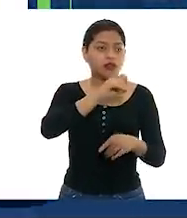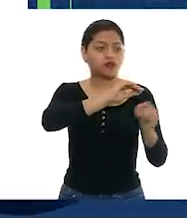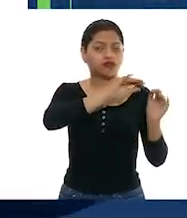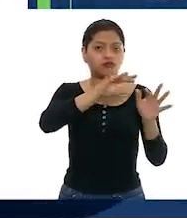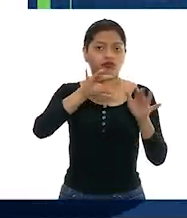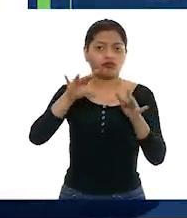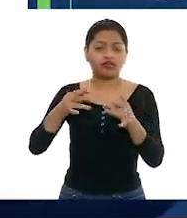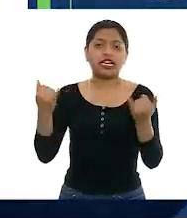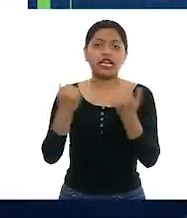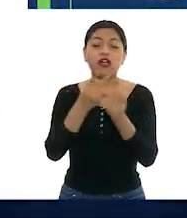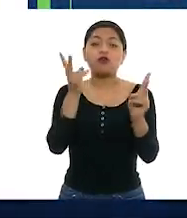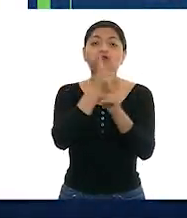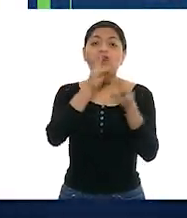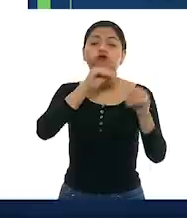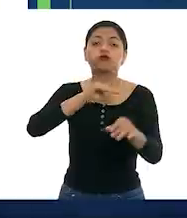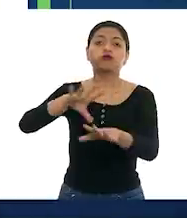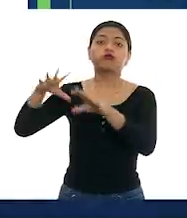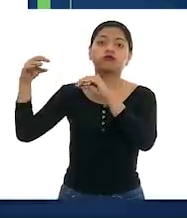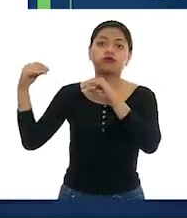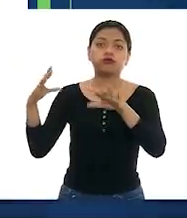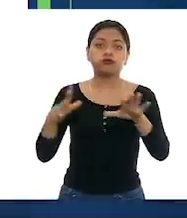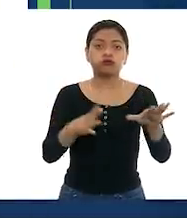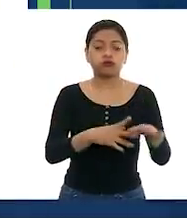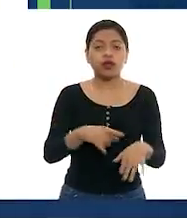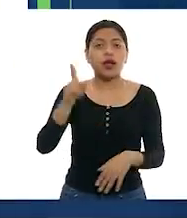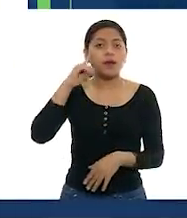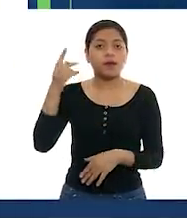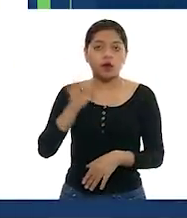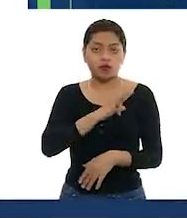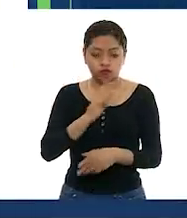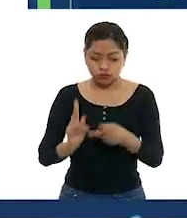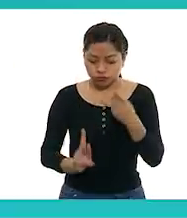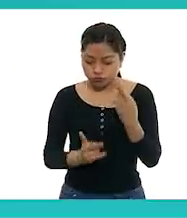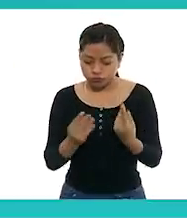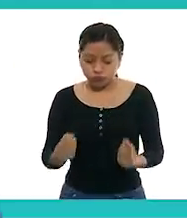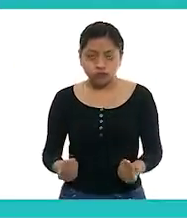los cuales se utilizan cuando hay cultivo controlado.